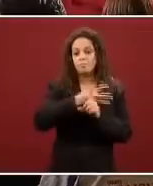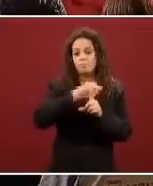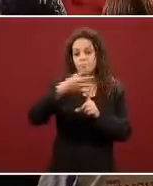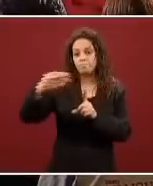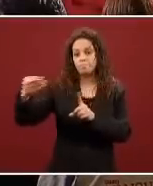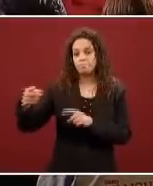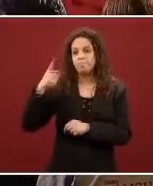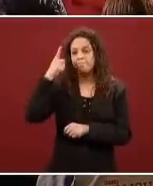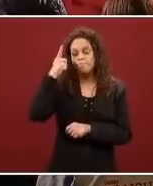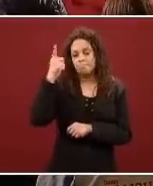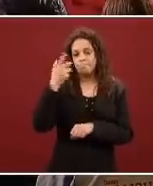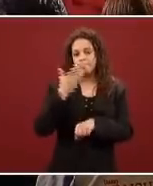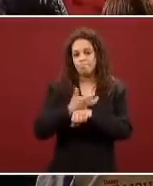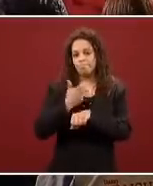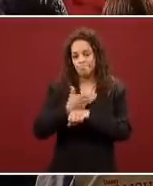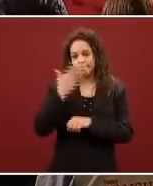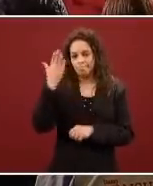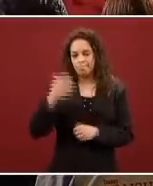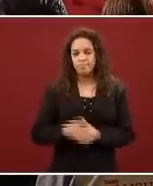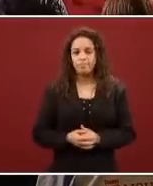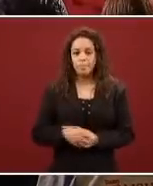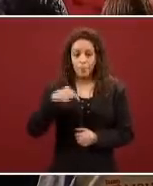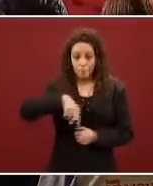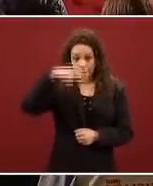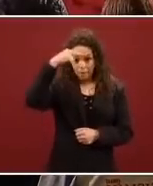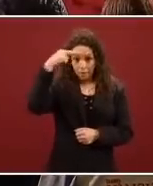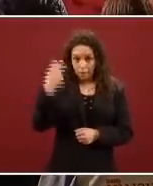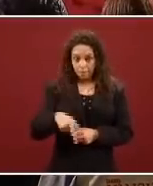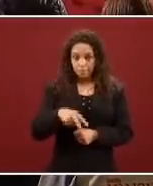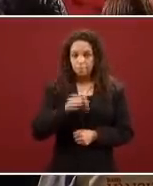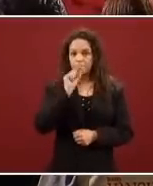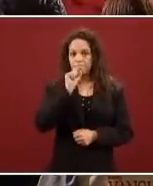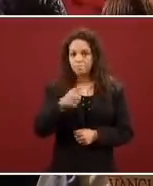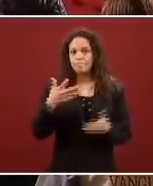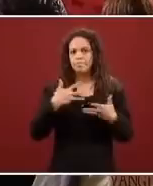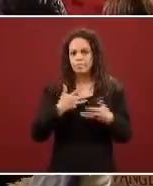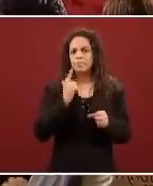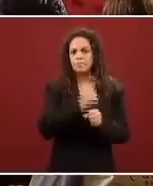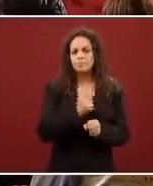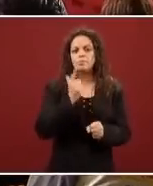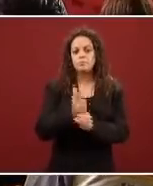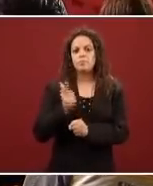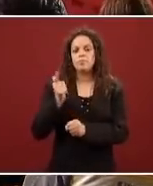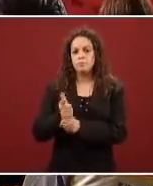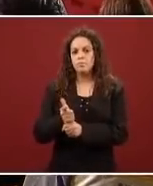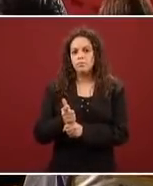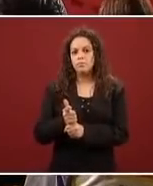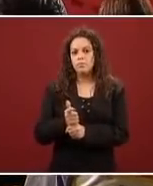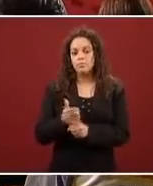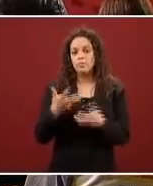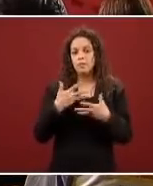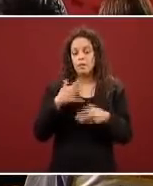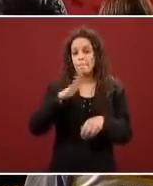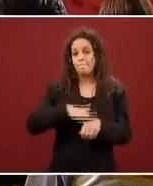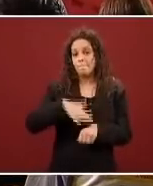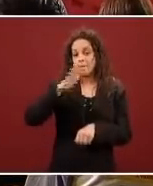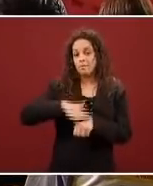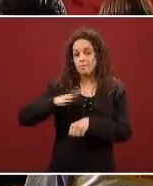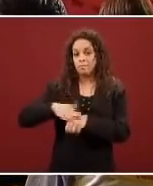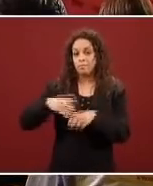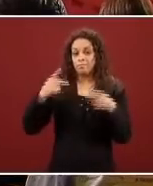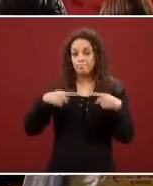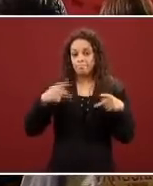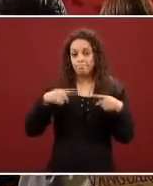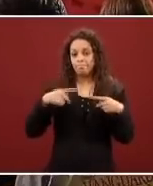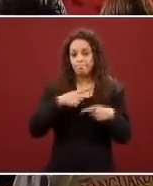América. En México igualmente continuamos también detectando y confirmando más casos. En la siguiente